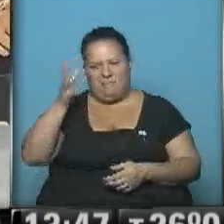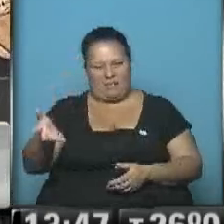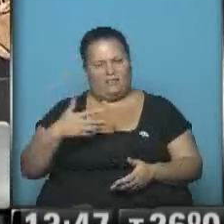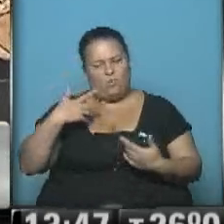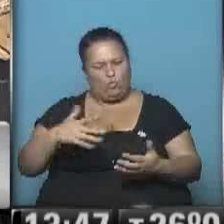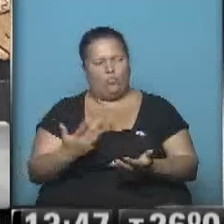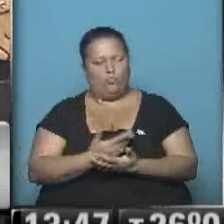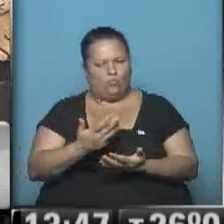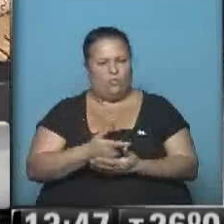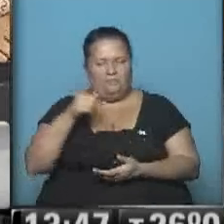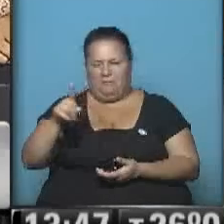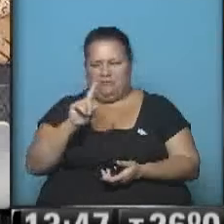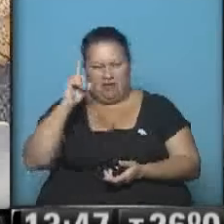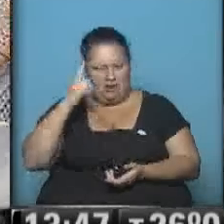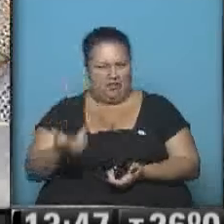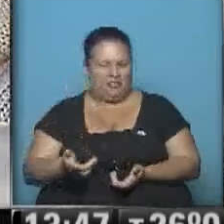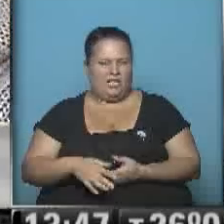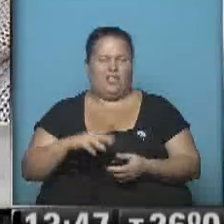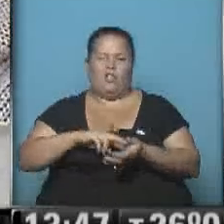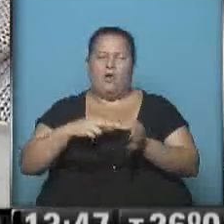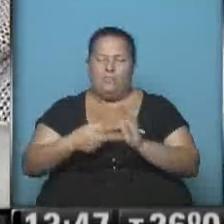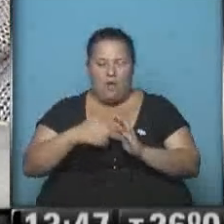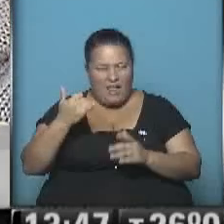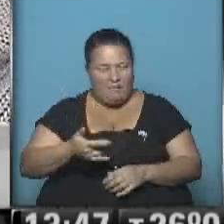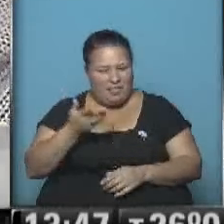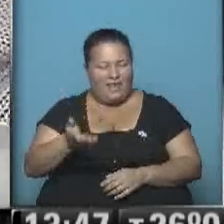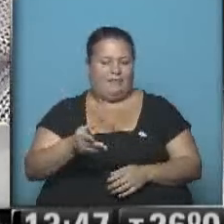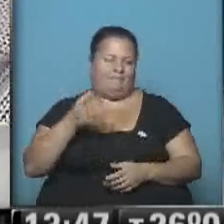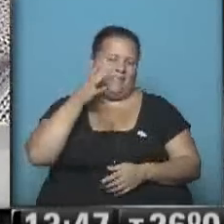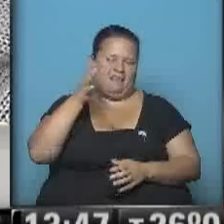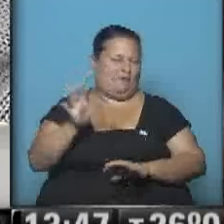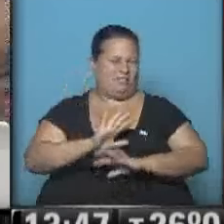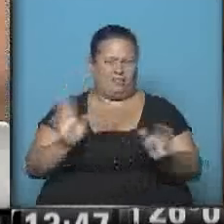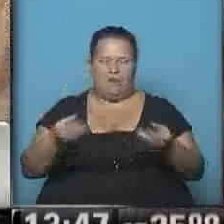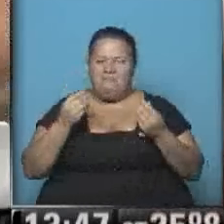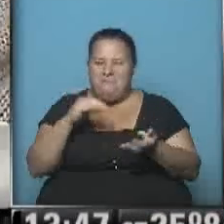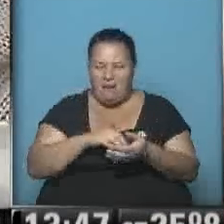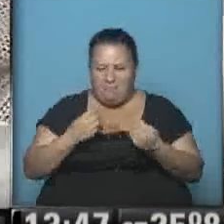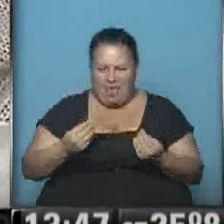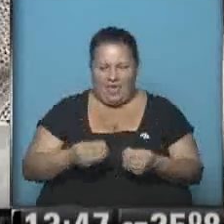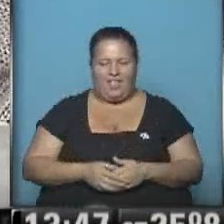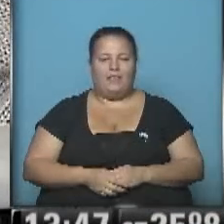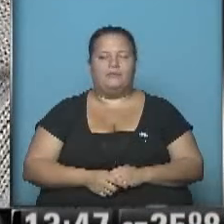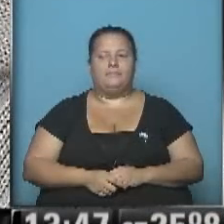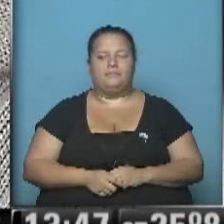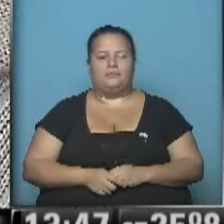sufrió por algo que no hizo. Con todos los problemas que tiene, demasiado ya. ¿Para qué más?